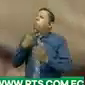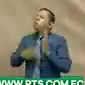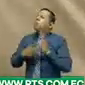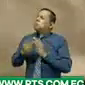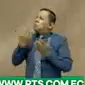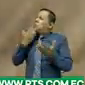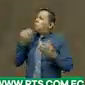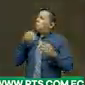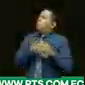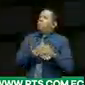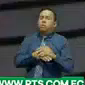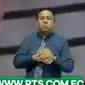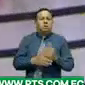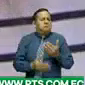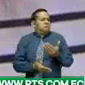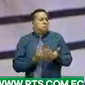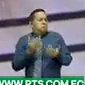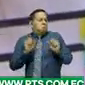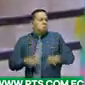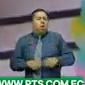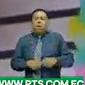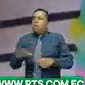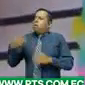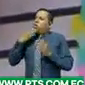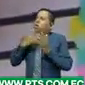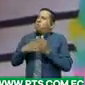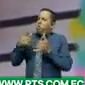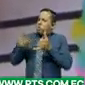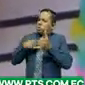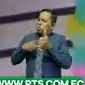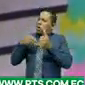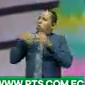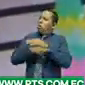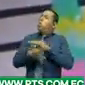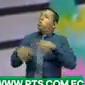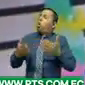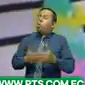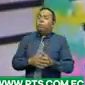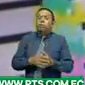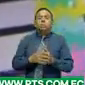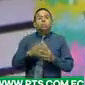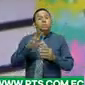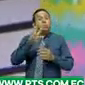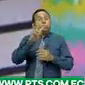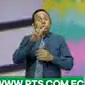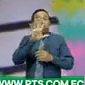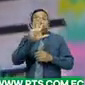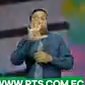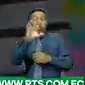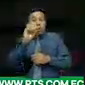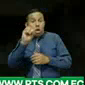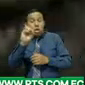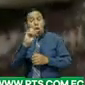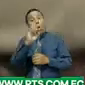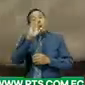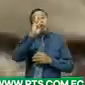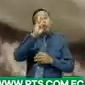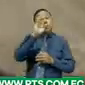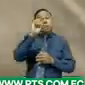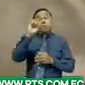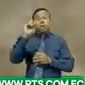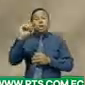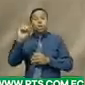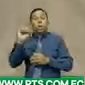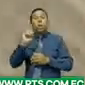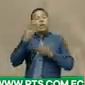tiene un precio. ¿Cuánto les cobran por teléfono? 250, el más sencillo, hasta $600. Les cobran